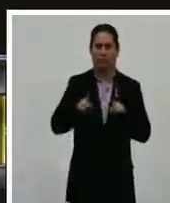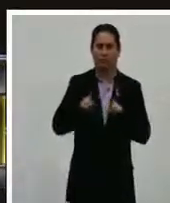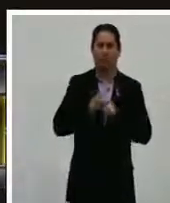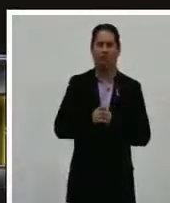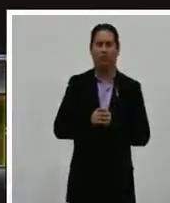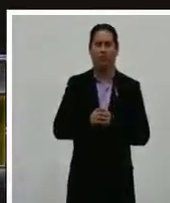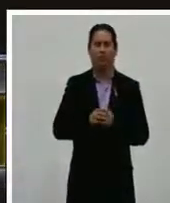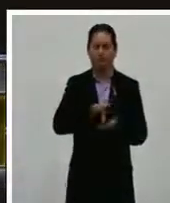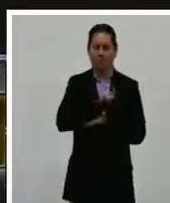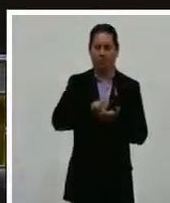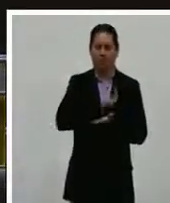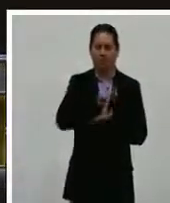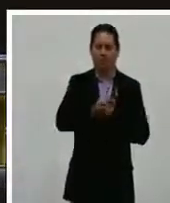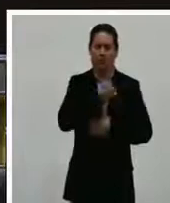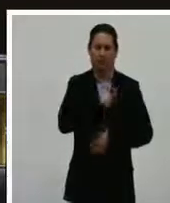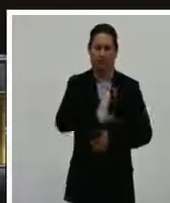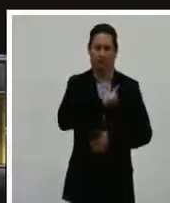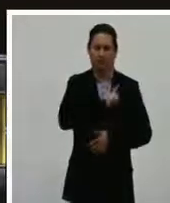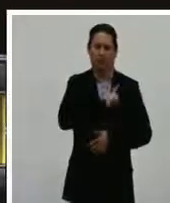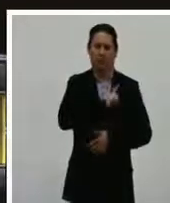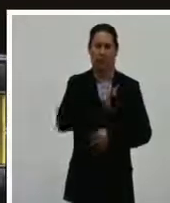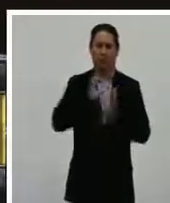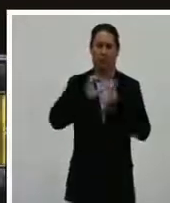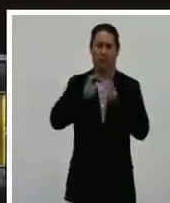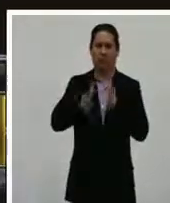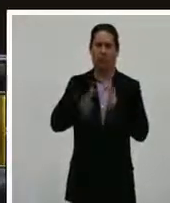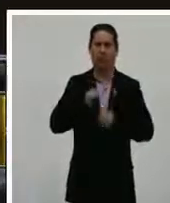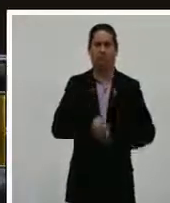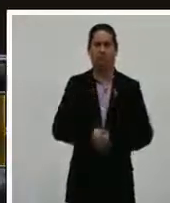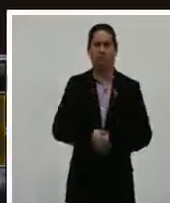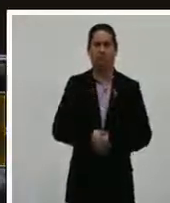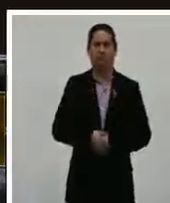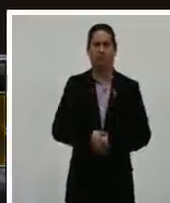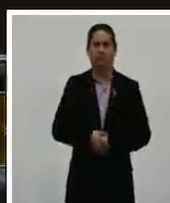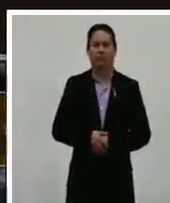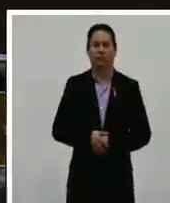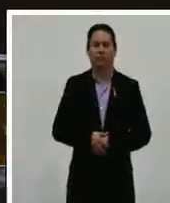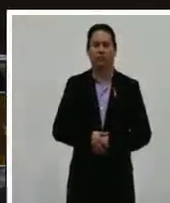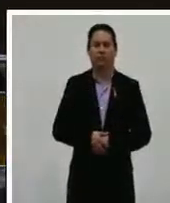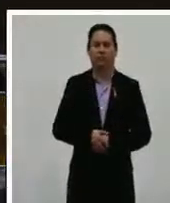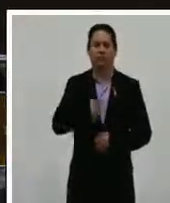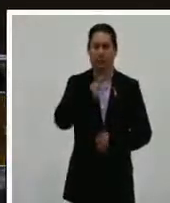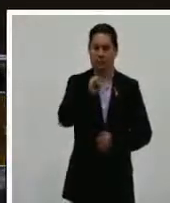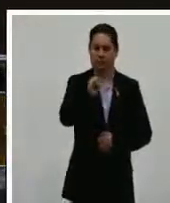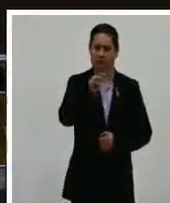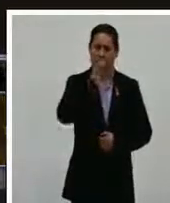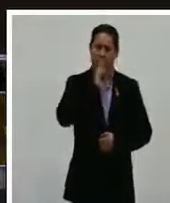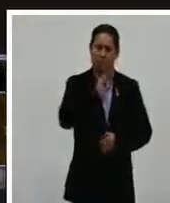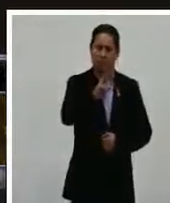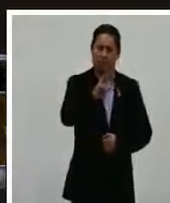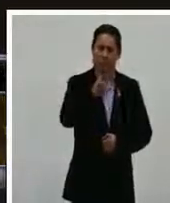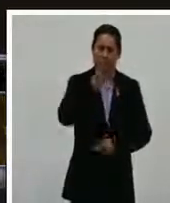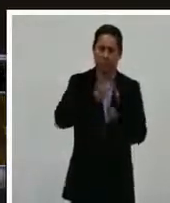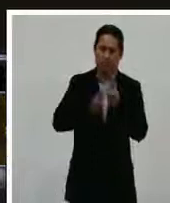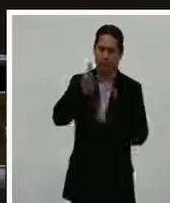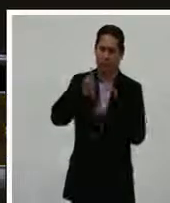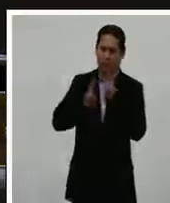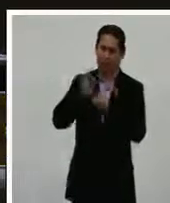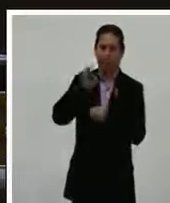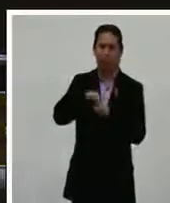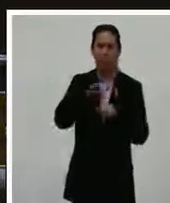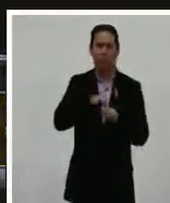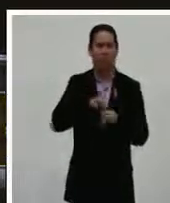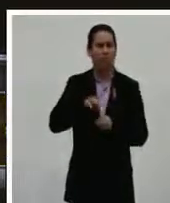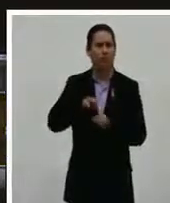de la ley de salud del estado de chiapas así lo resolvieron y dictaminaron por